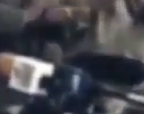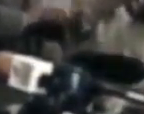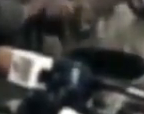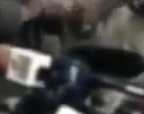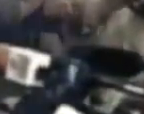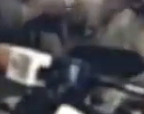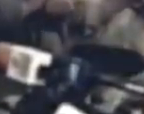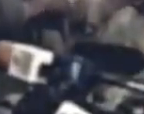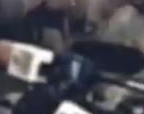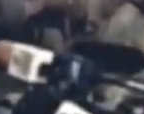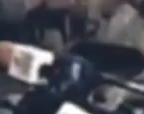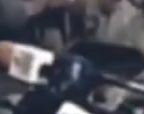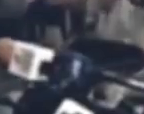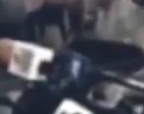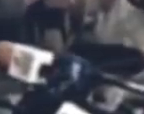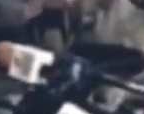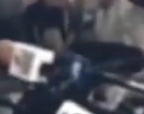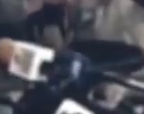de la